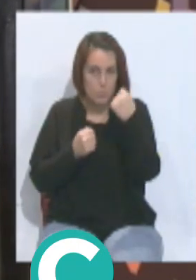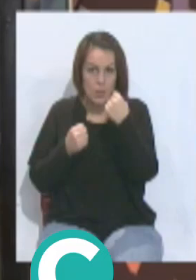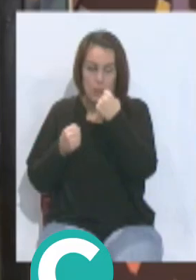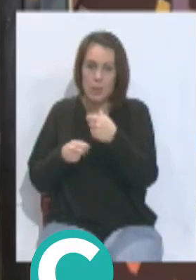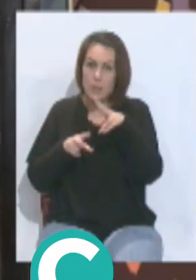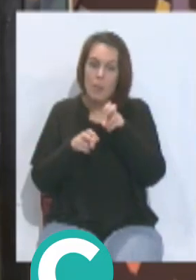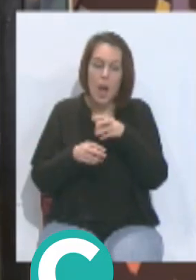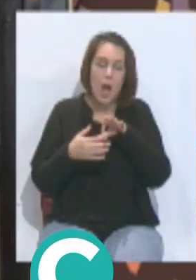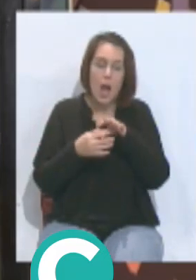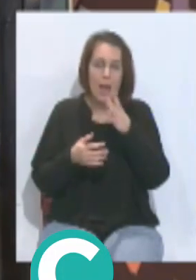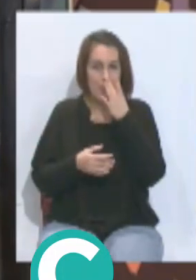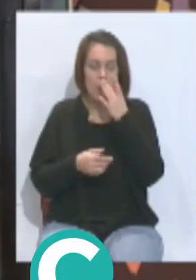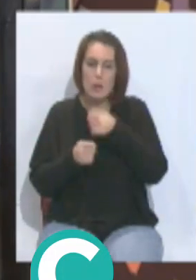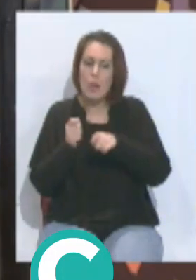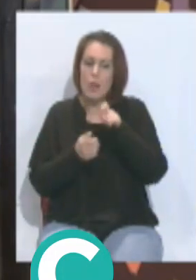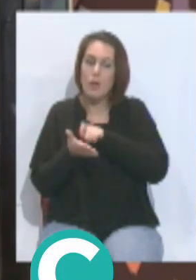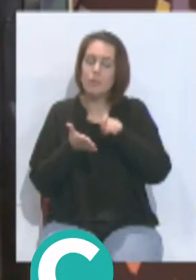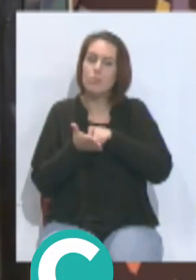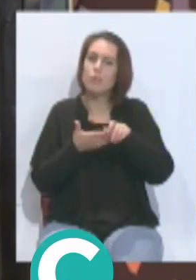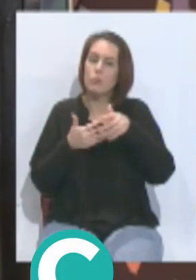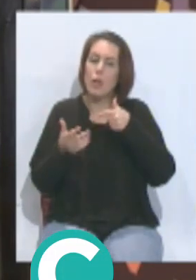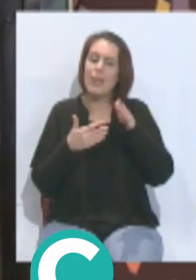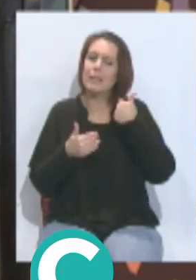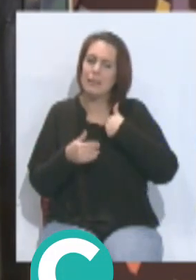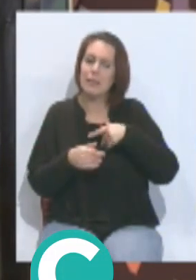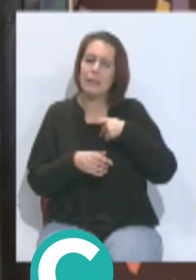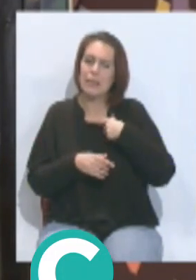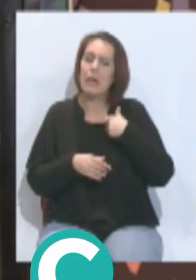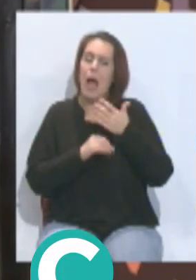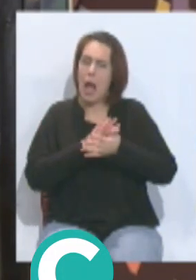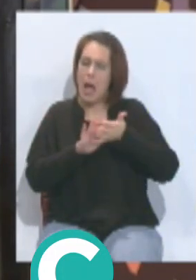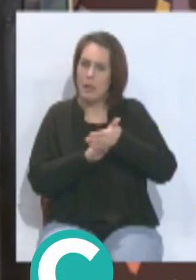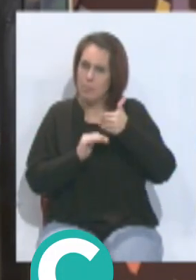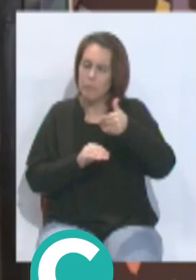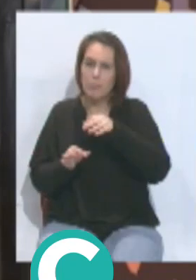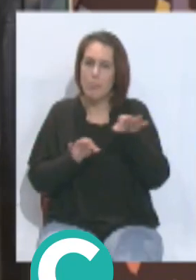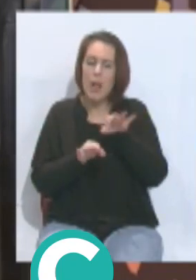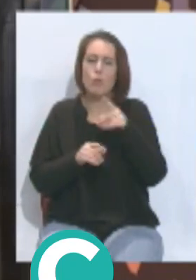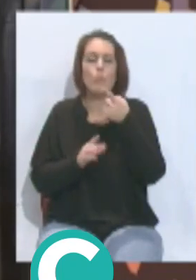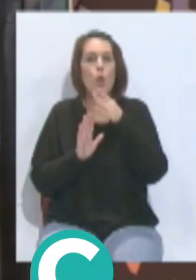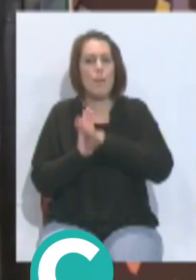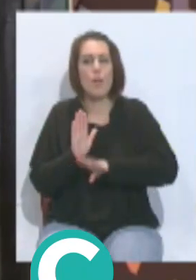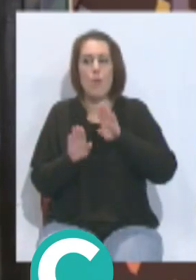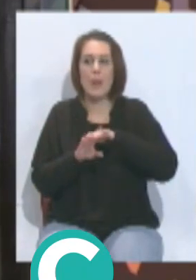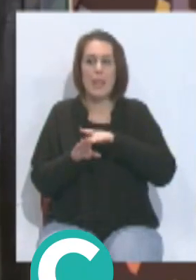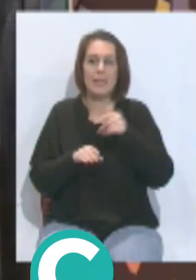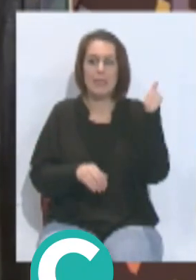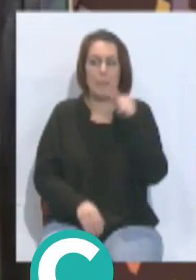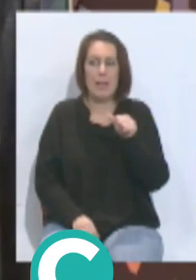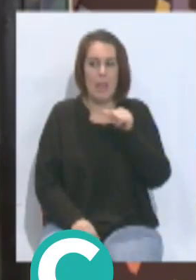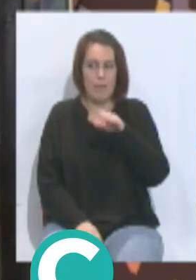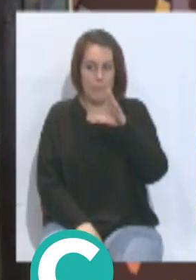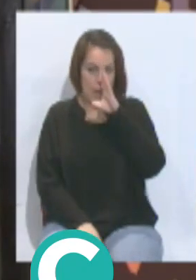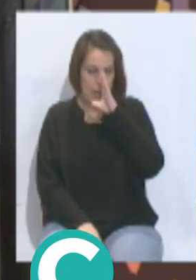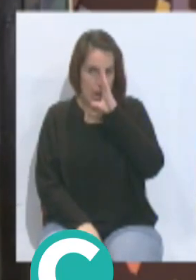del carnaval. Una asociación de autores de la que ya hablaremos también en próximas ediciones que prepara una programación para la semana de